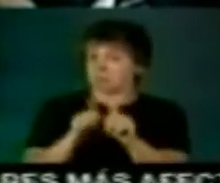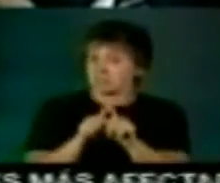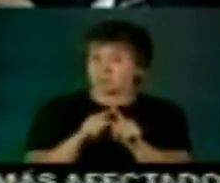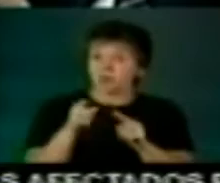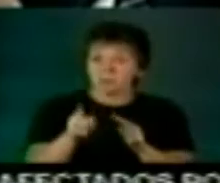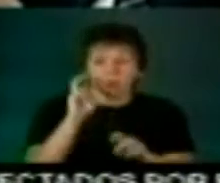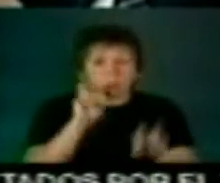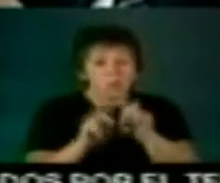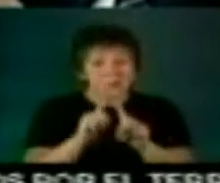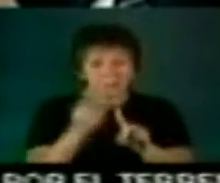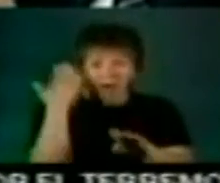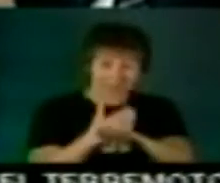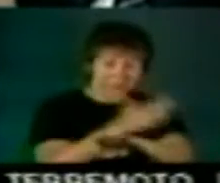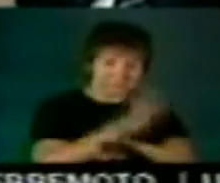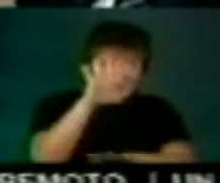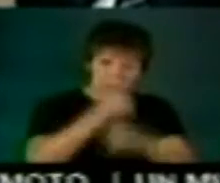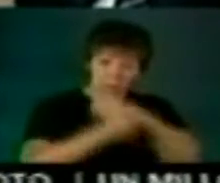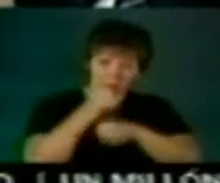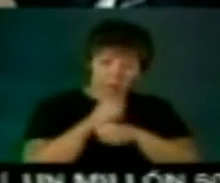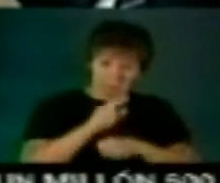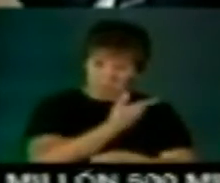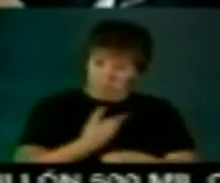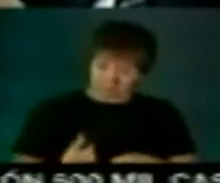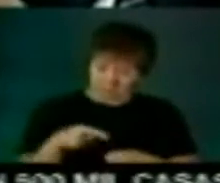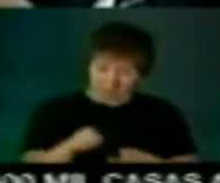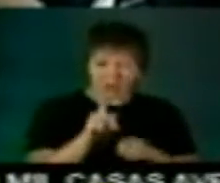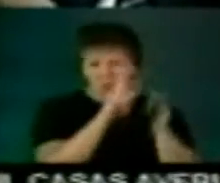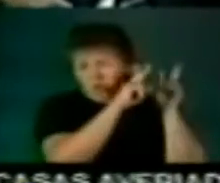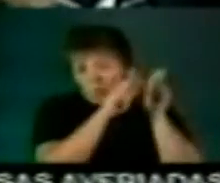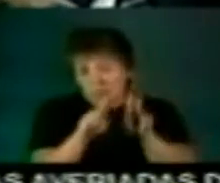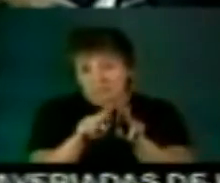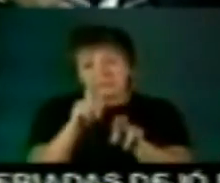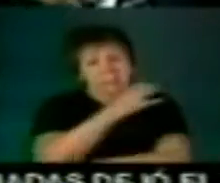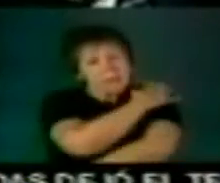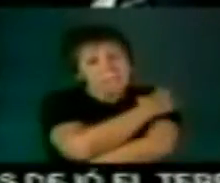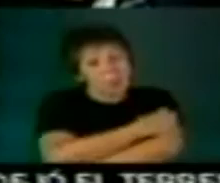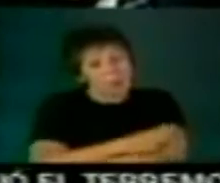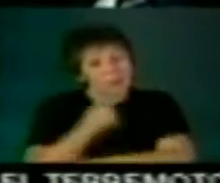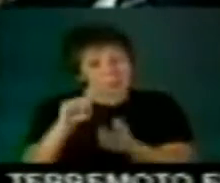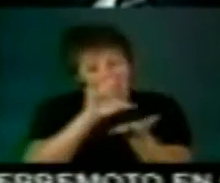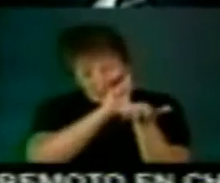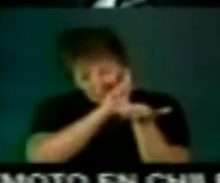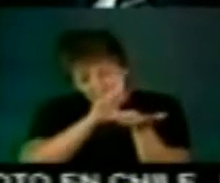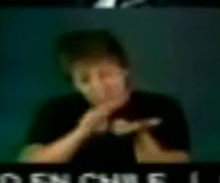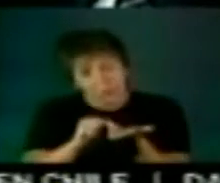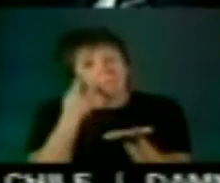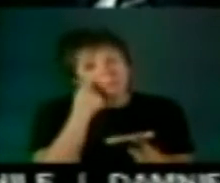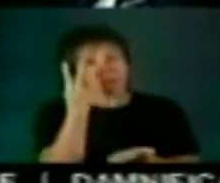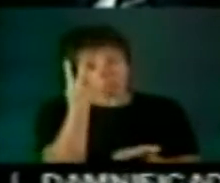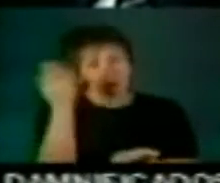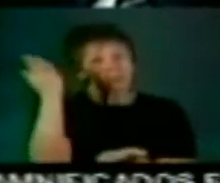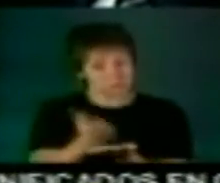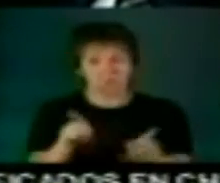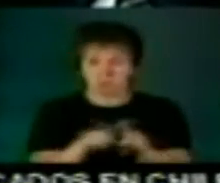emprendidos en los últimos 5 años. Se ha bajado la indigencia a la mitad, pero aún queda un 2% de